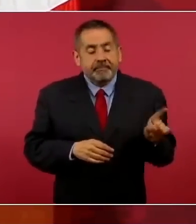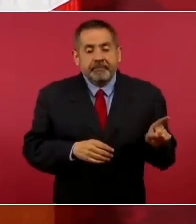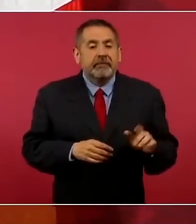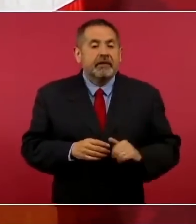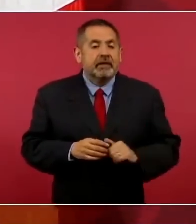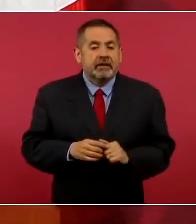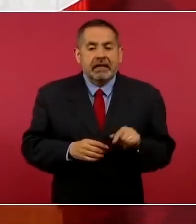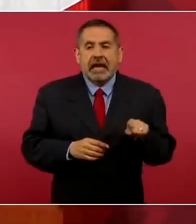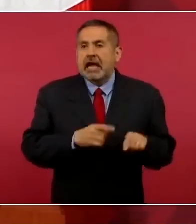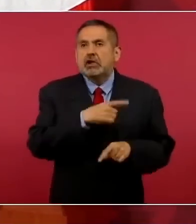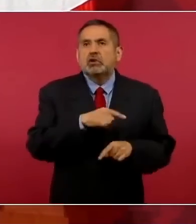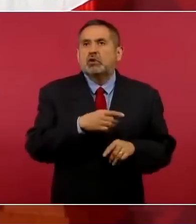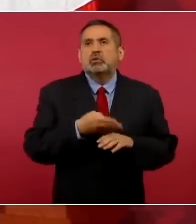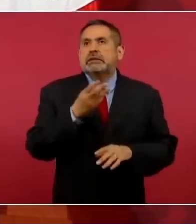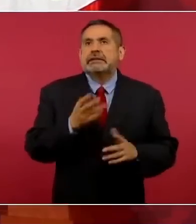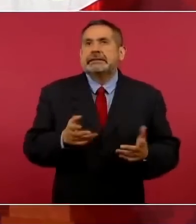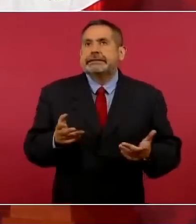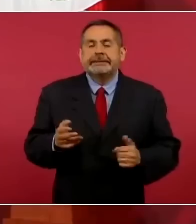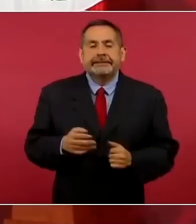son muy